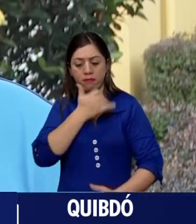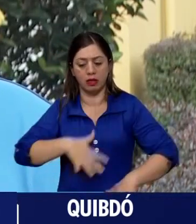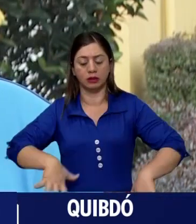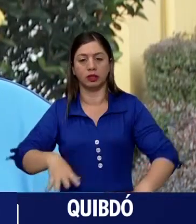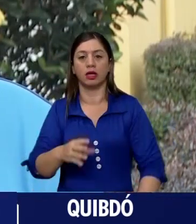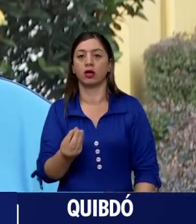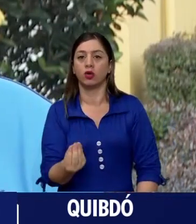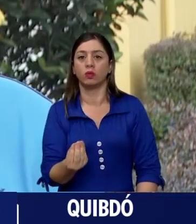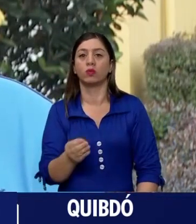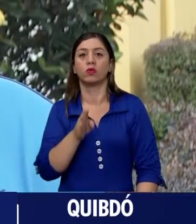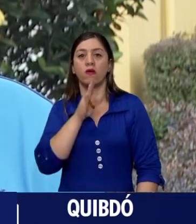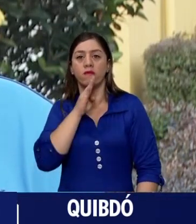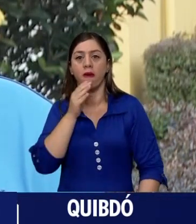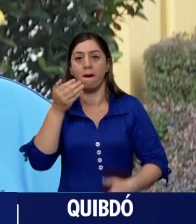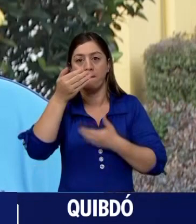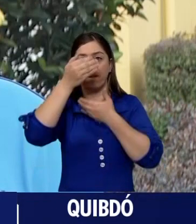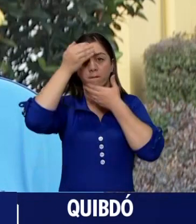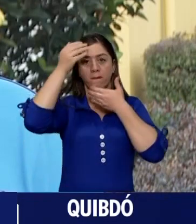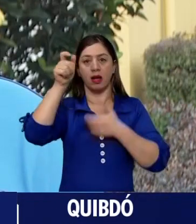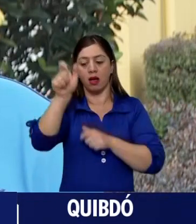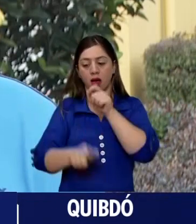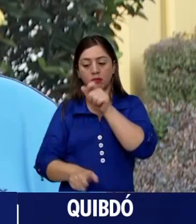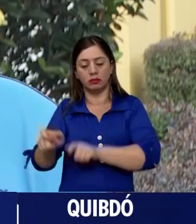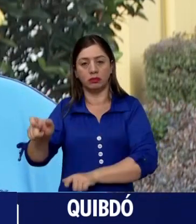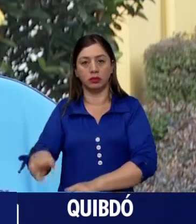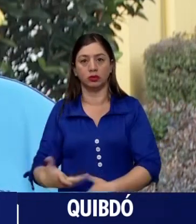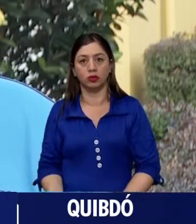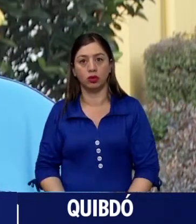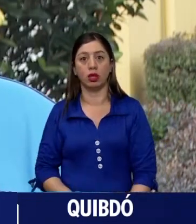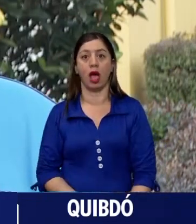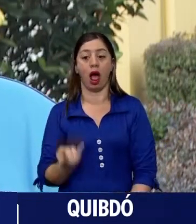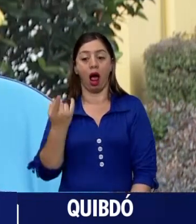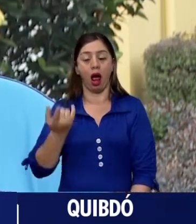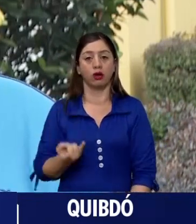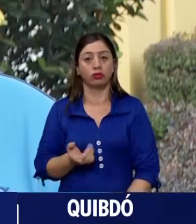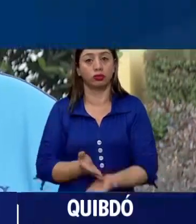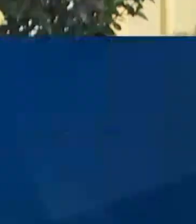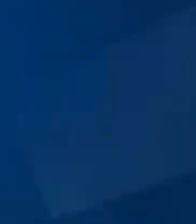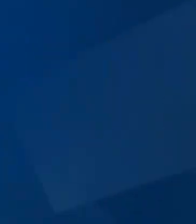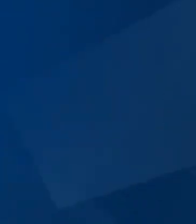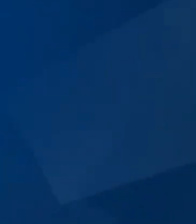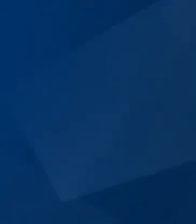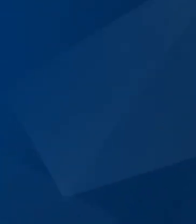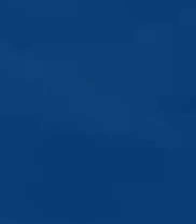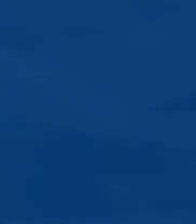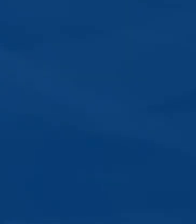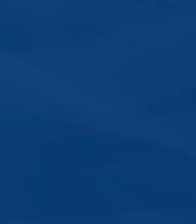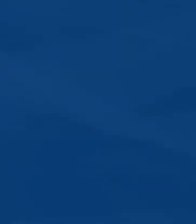grupo específicamente tiene en su poder a estas personas y si ellos aún están con vida.